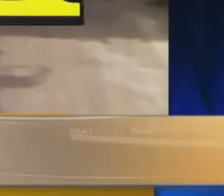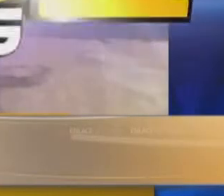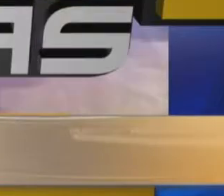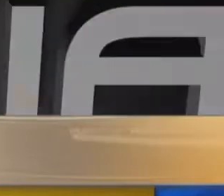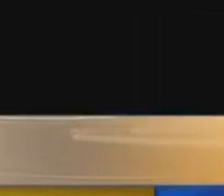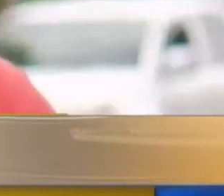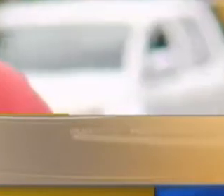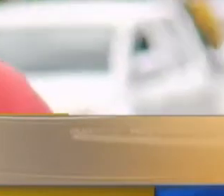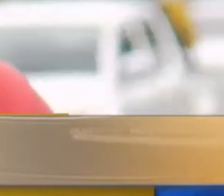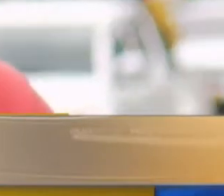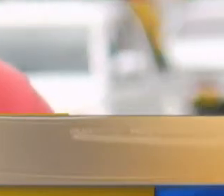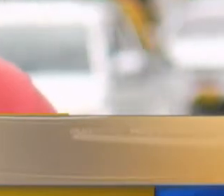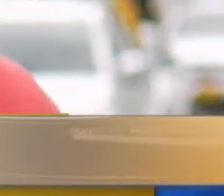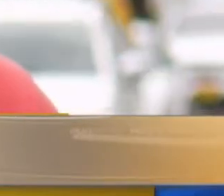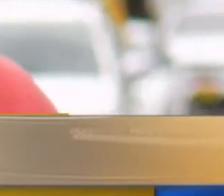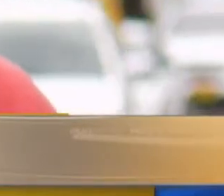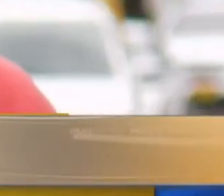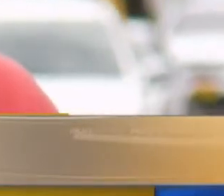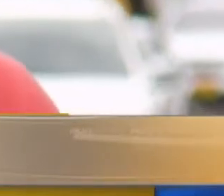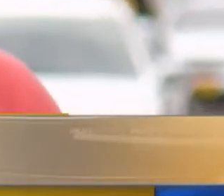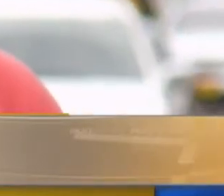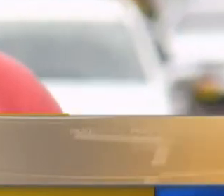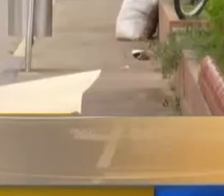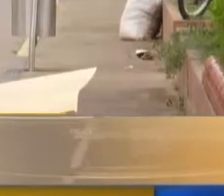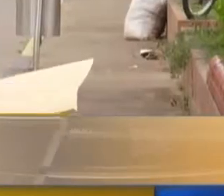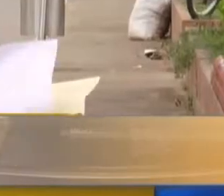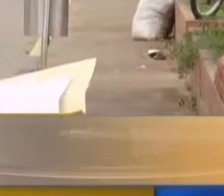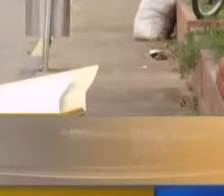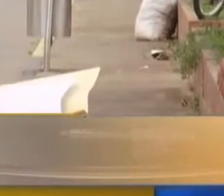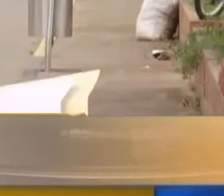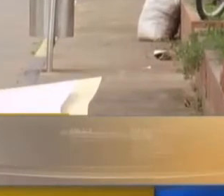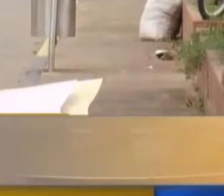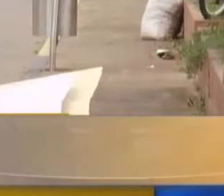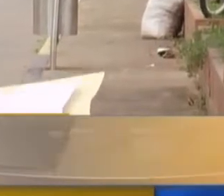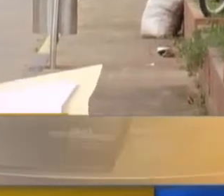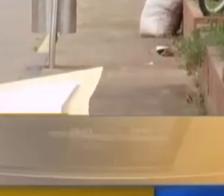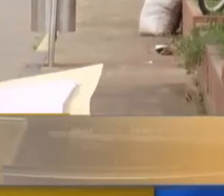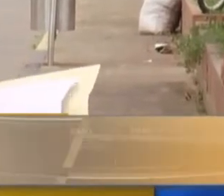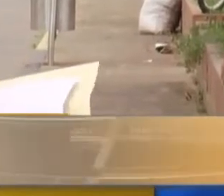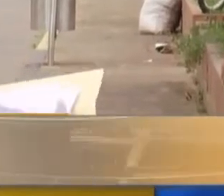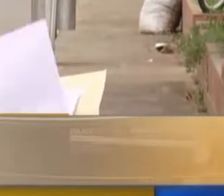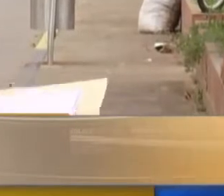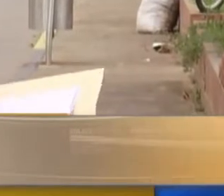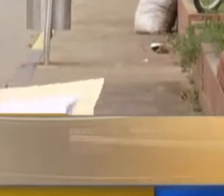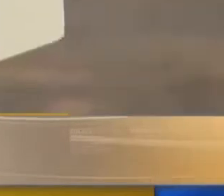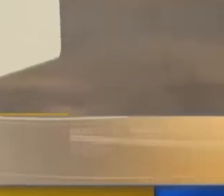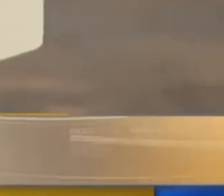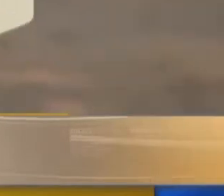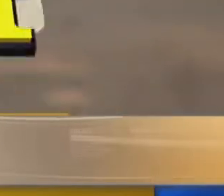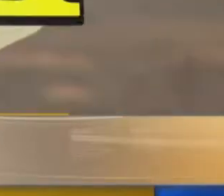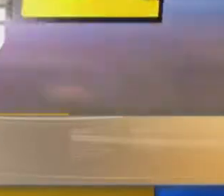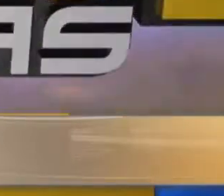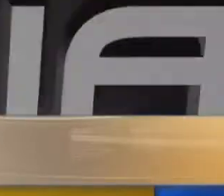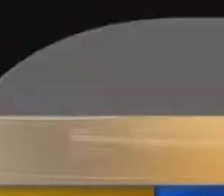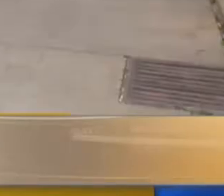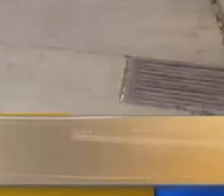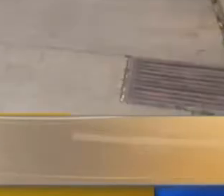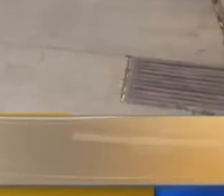población. Dirigentes juveniles destacan el anuncio del gobierno local de llevar al seno del Consejo el proyecto de acuerdo de política pública de